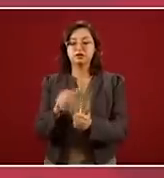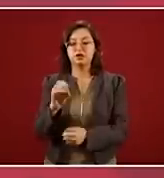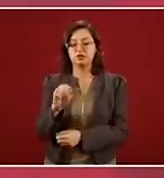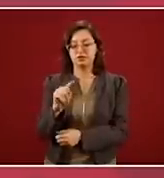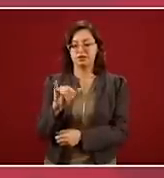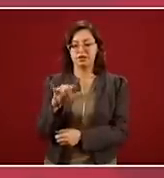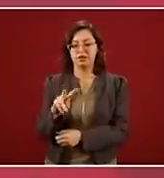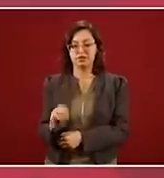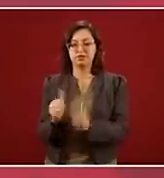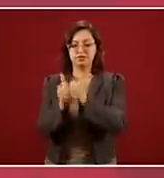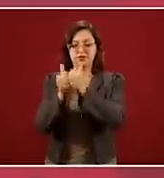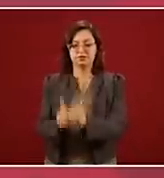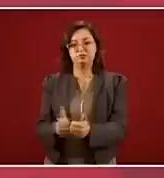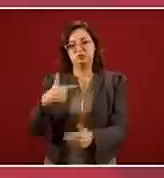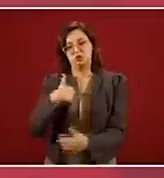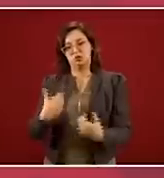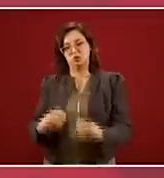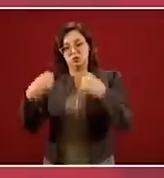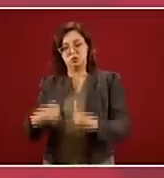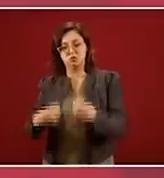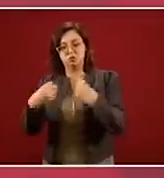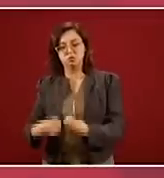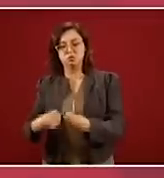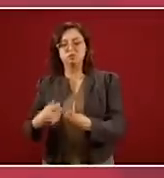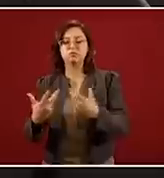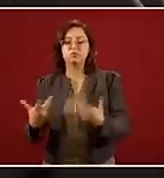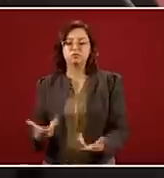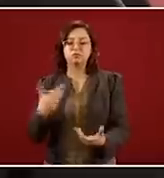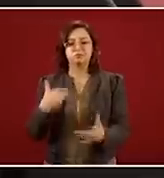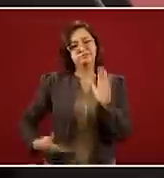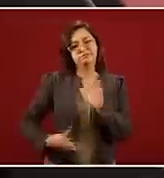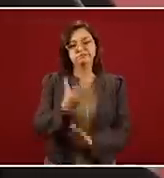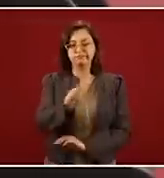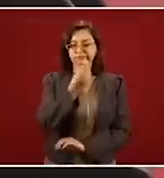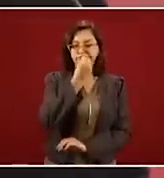Octavio. Tengo un compromiso de un desayuno y